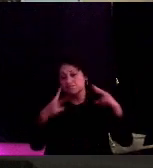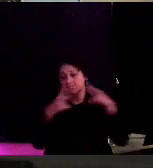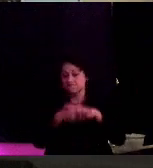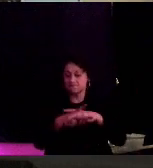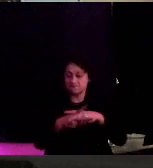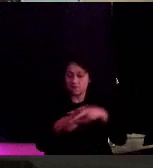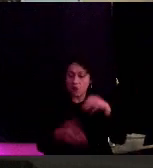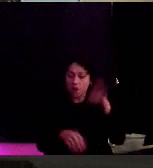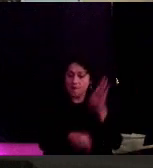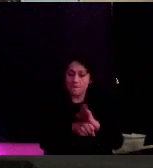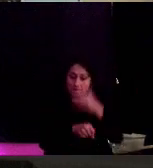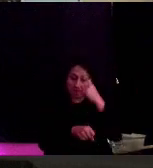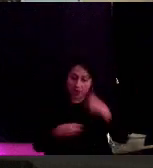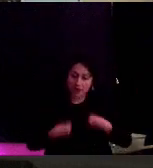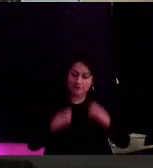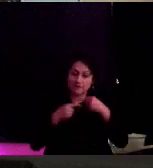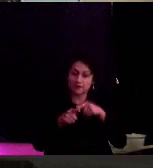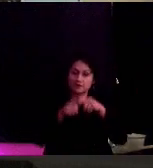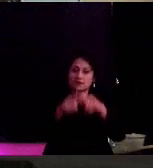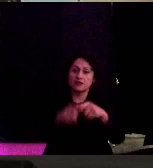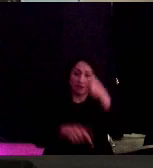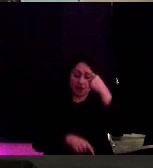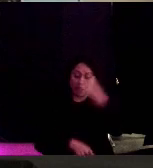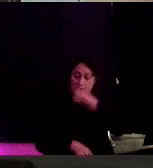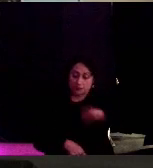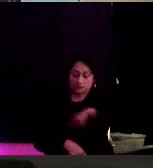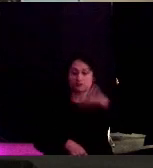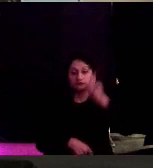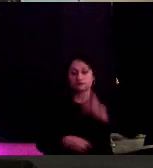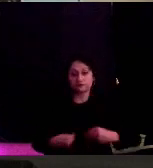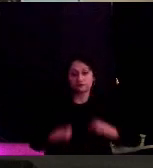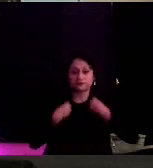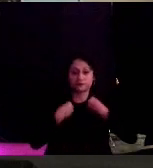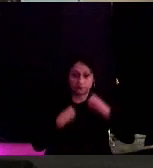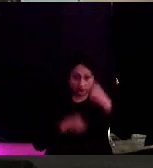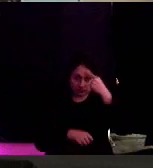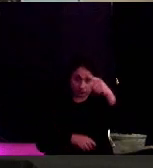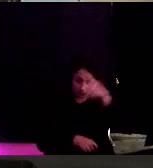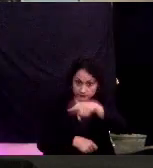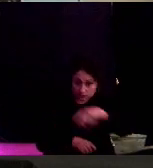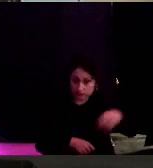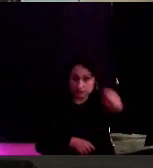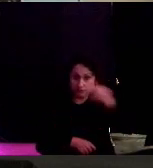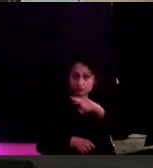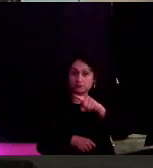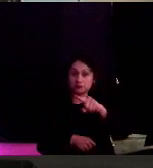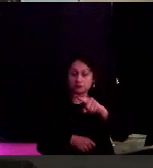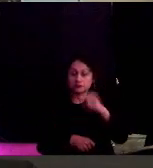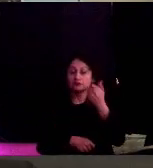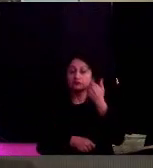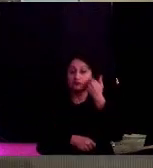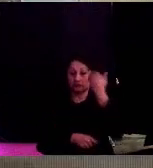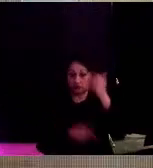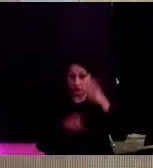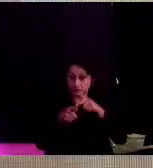conservar la vida, por las que seguimos vivas y por ustedes que queremos